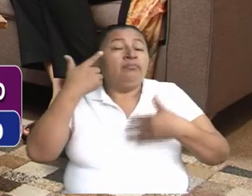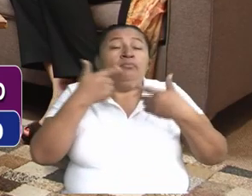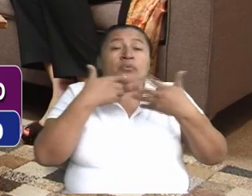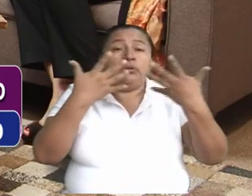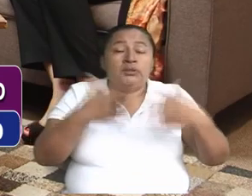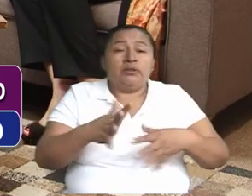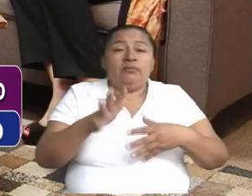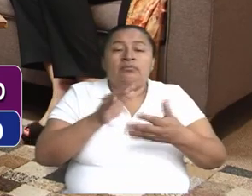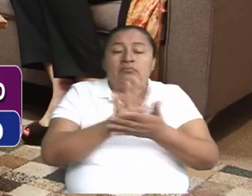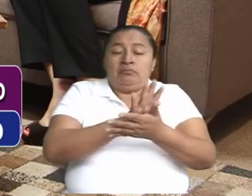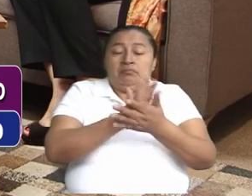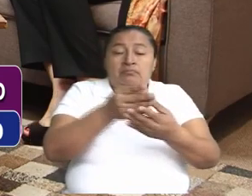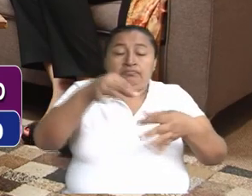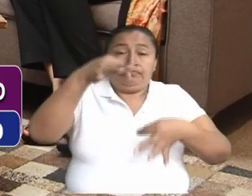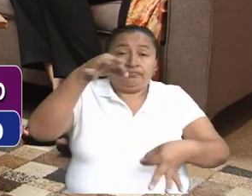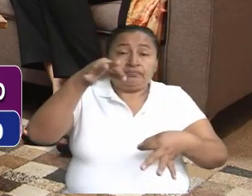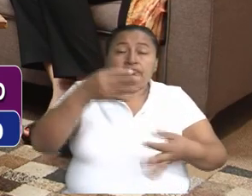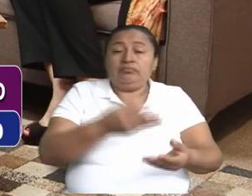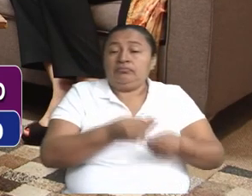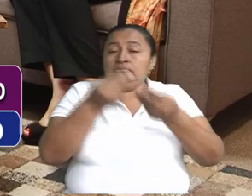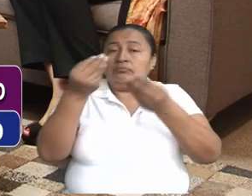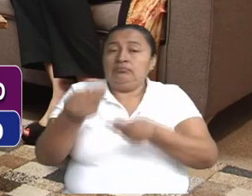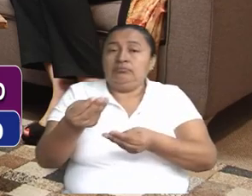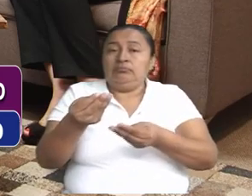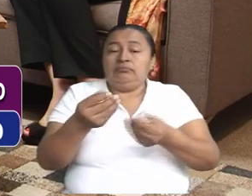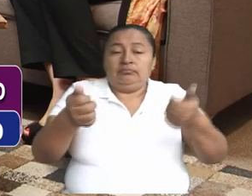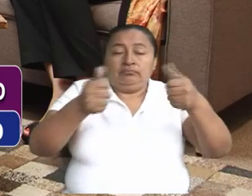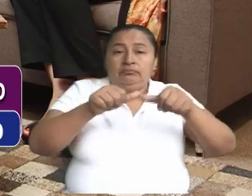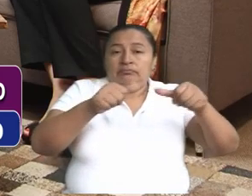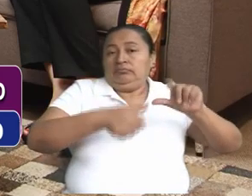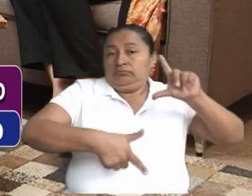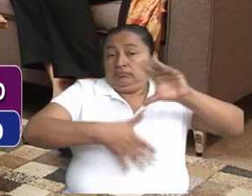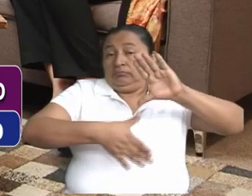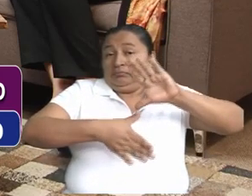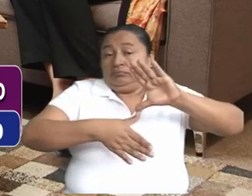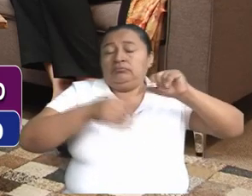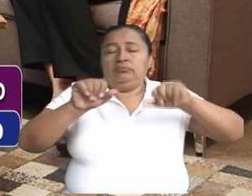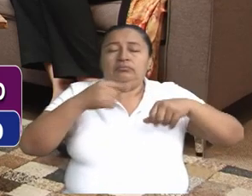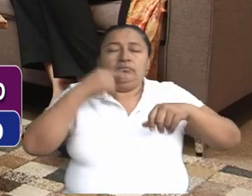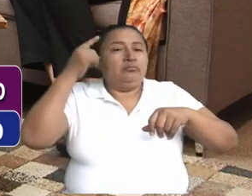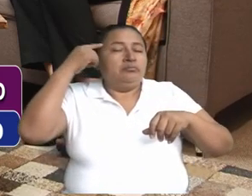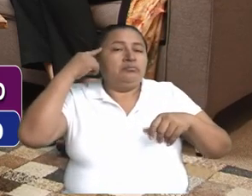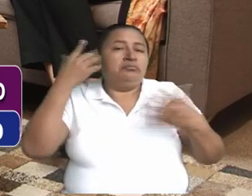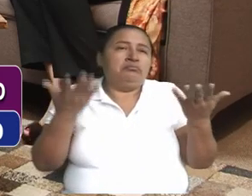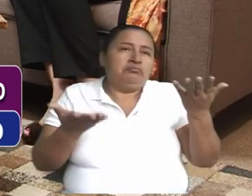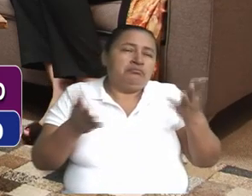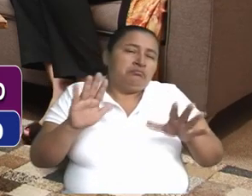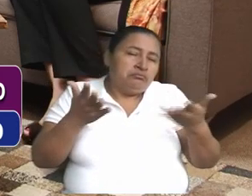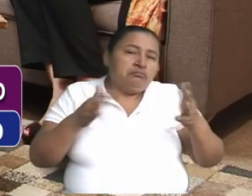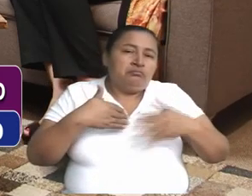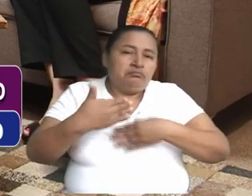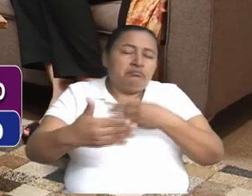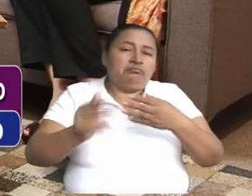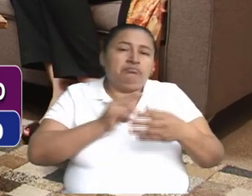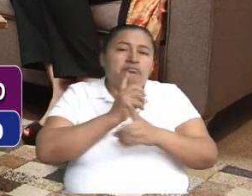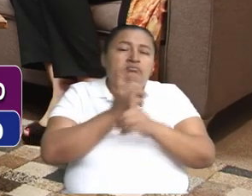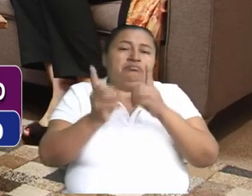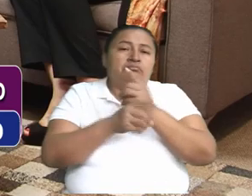primer documento, que es el consenso de nuestra América. Seguramente dentro de pronto tendremos que